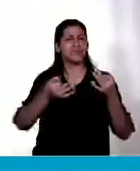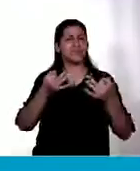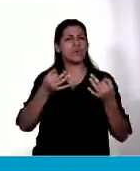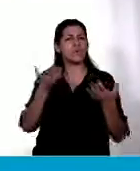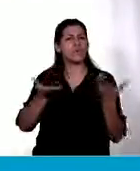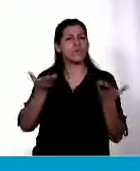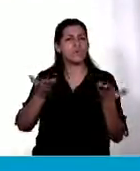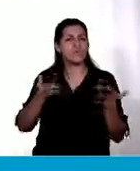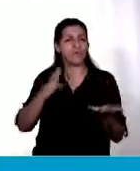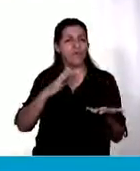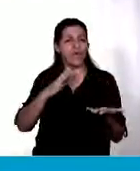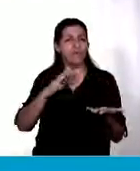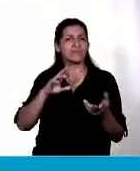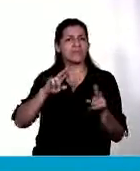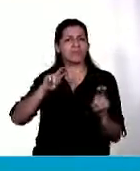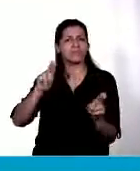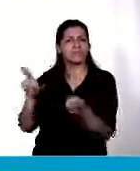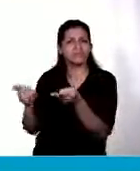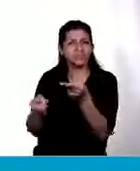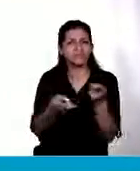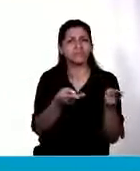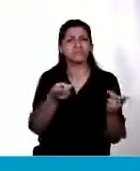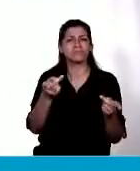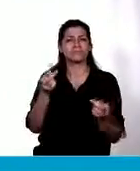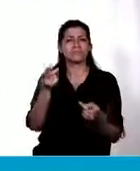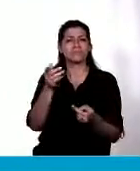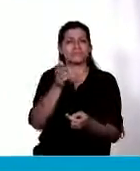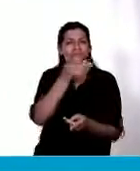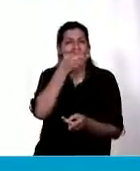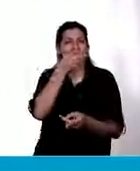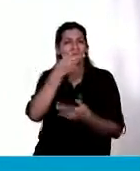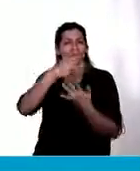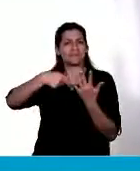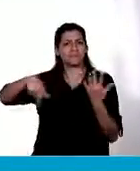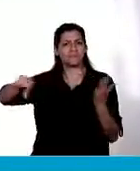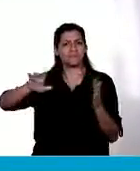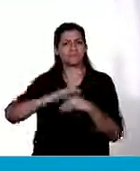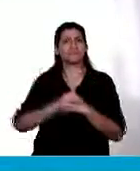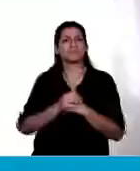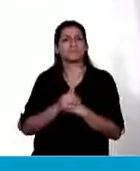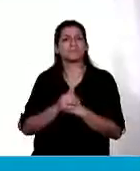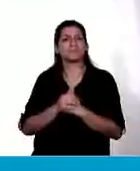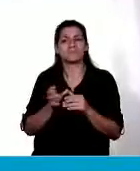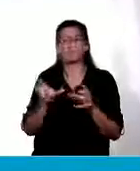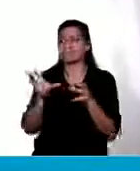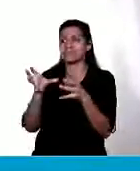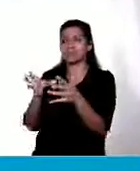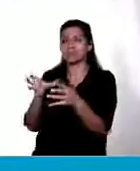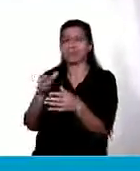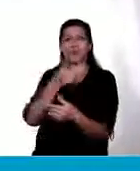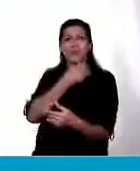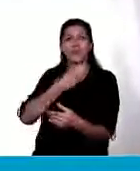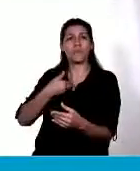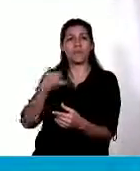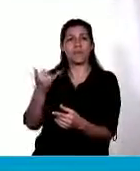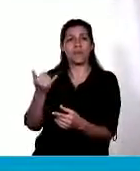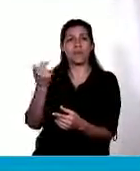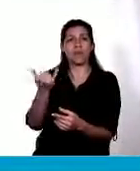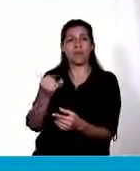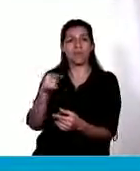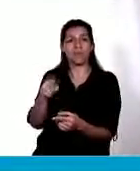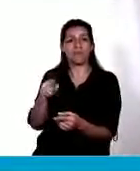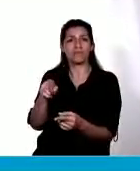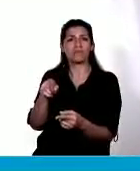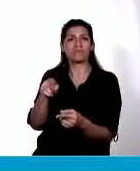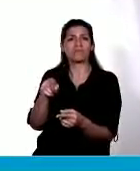figura del genocidio. Y también sectores que formaron parte de un gobierno que dejó de